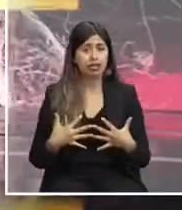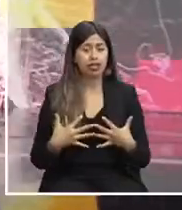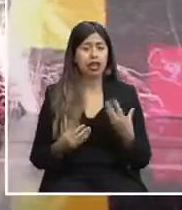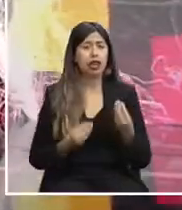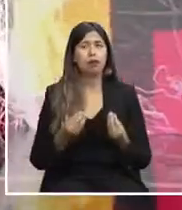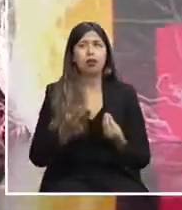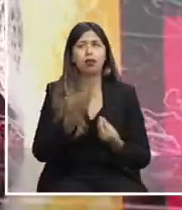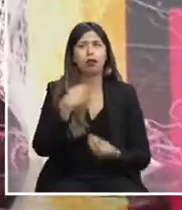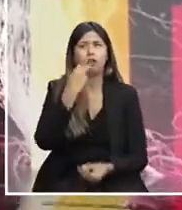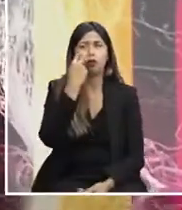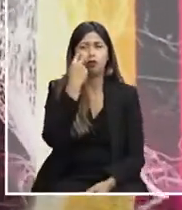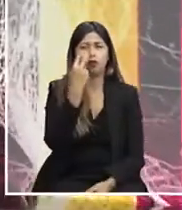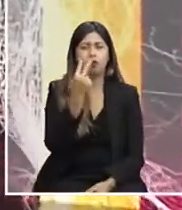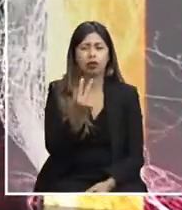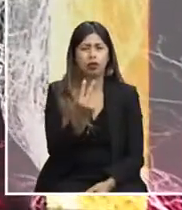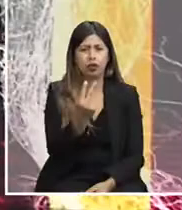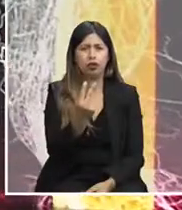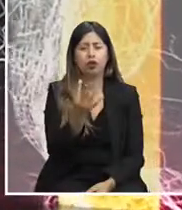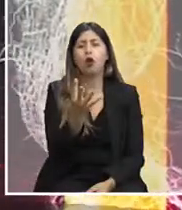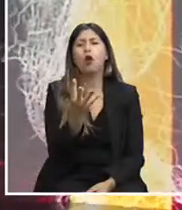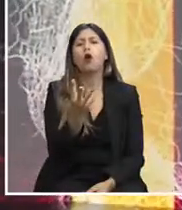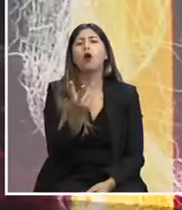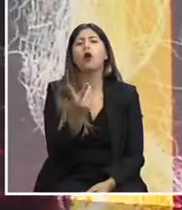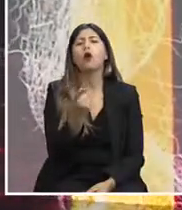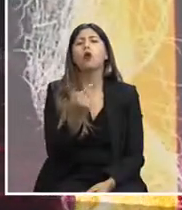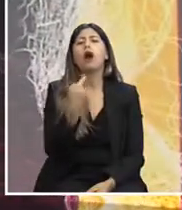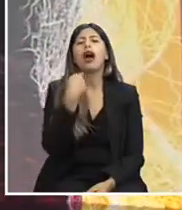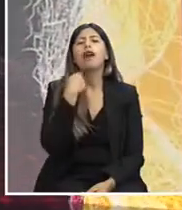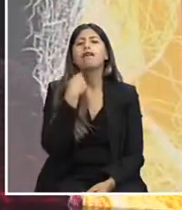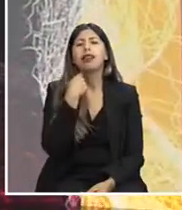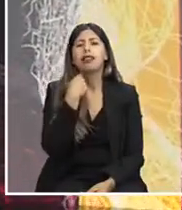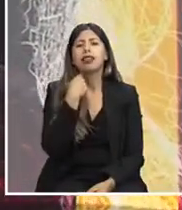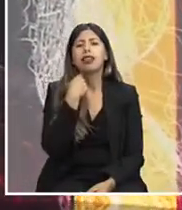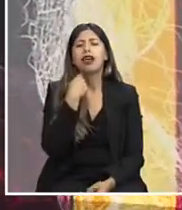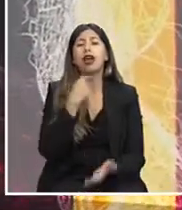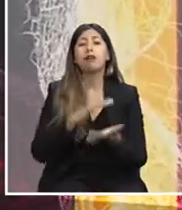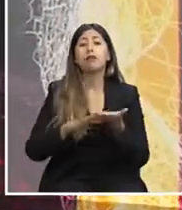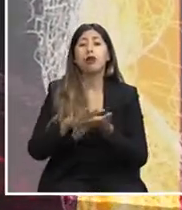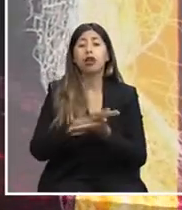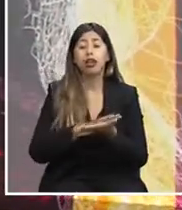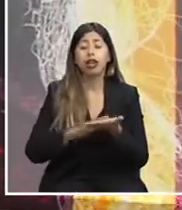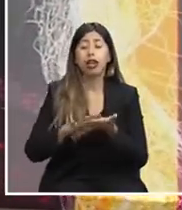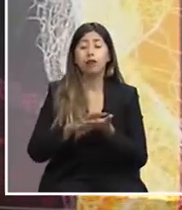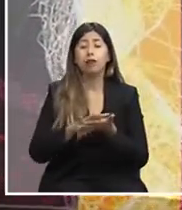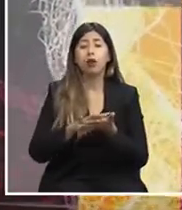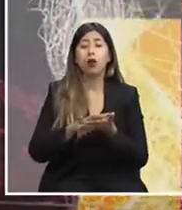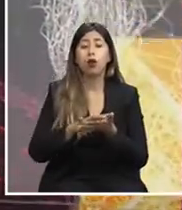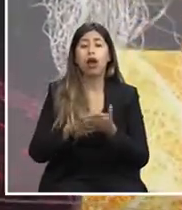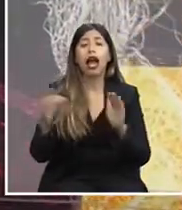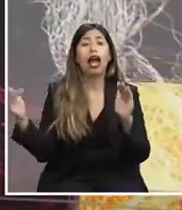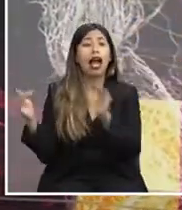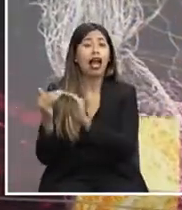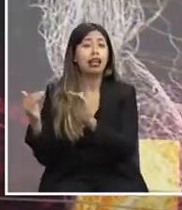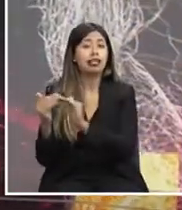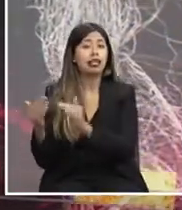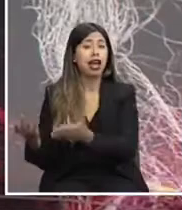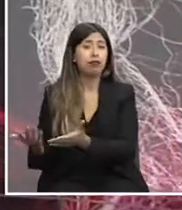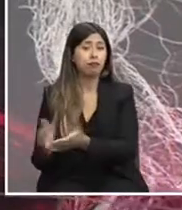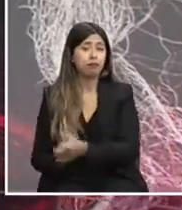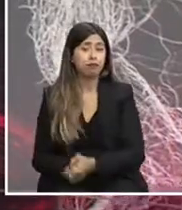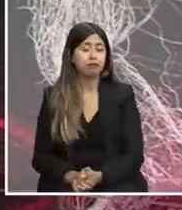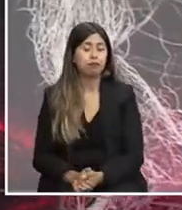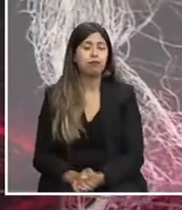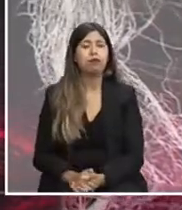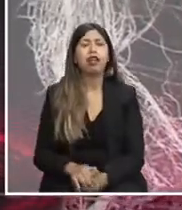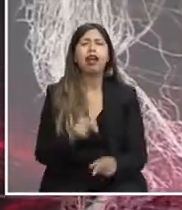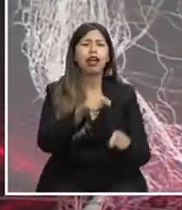estamos viendo es cuánto, por ejemplo, afecta la actividad volcánica a una vivienda. ¿Ya? En el